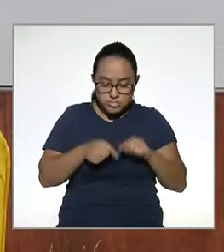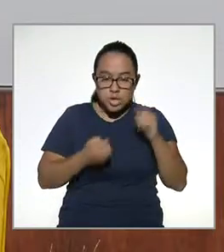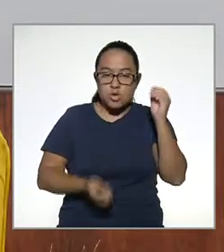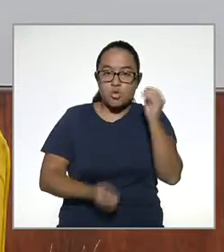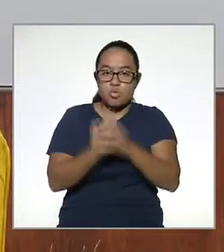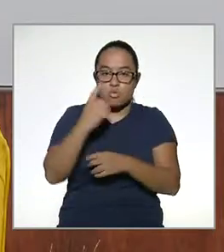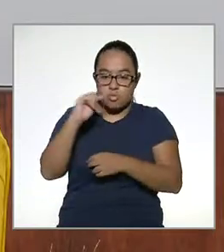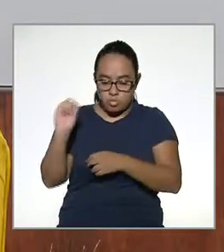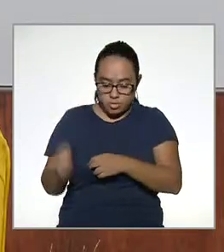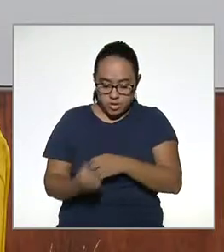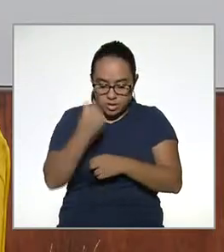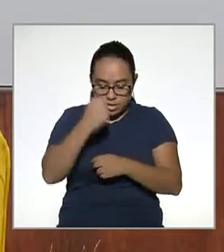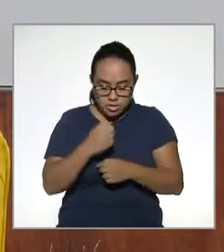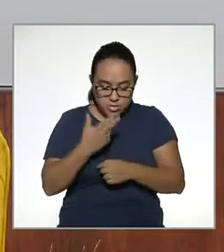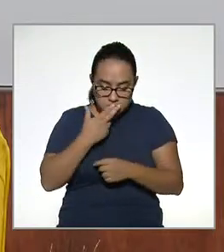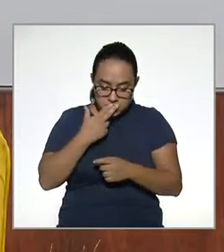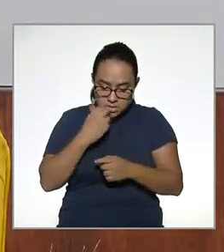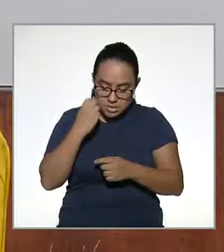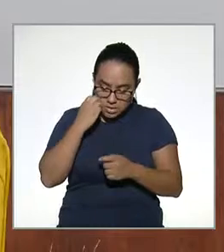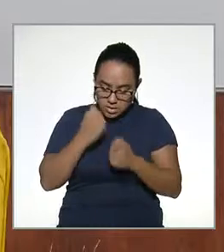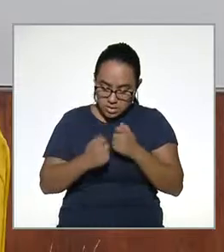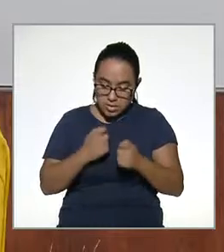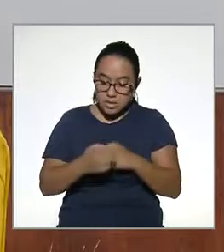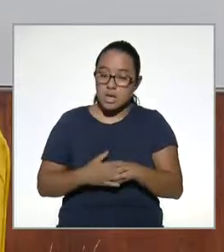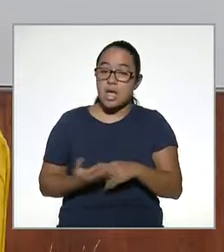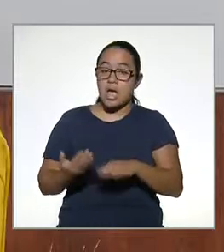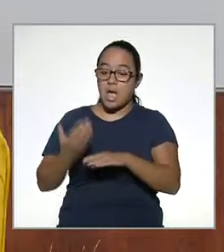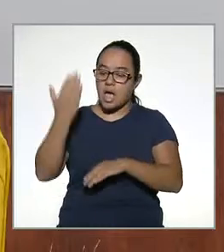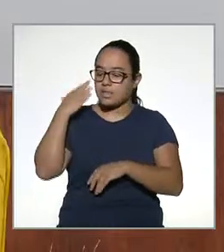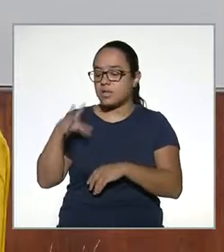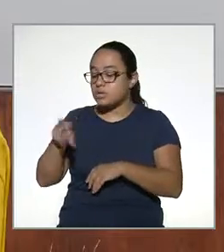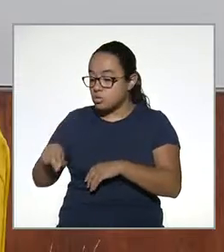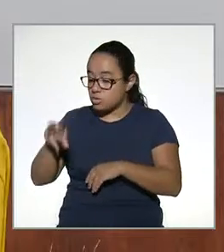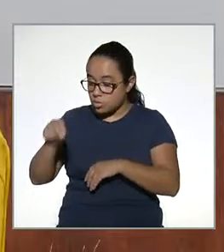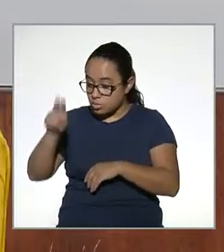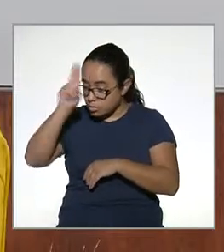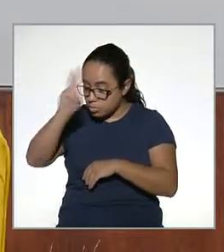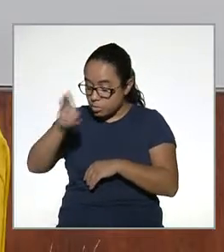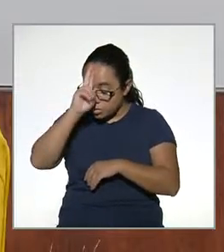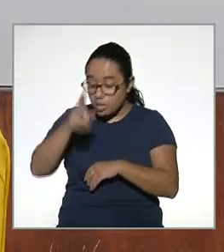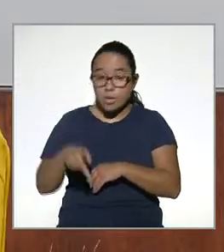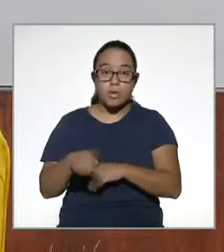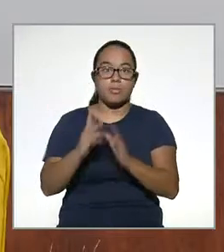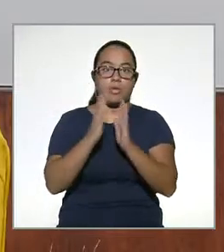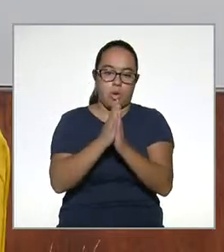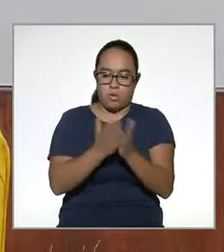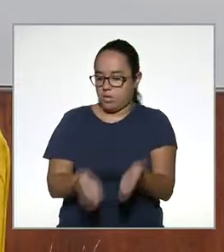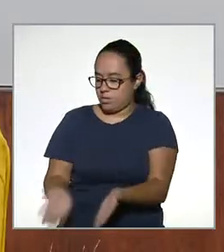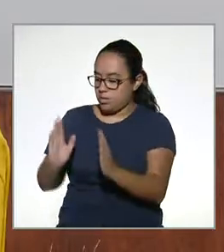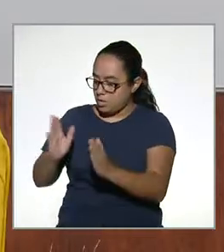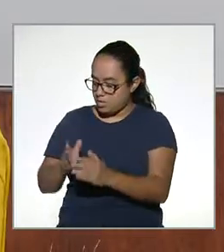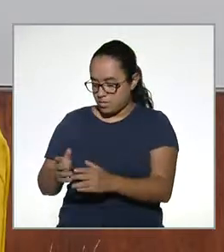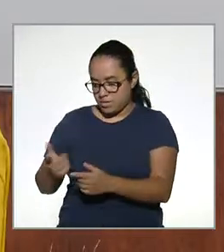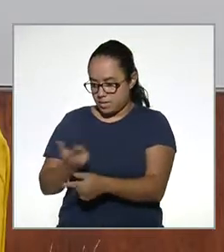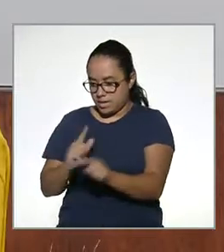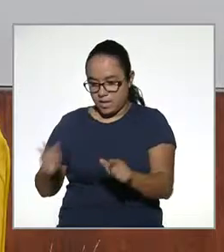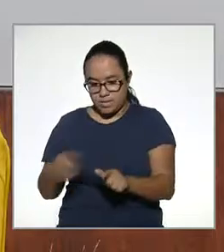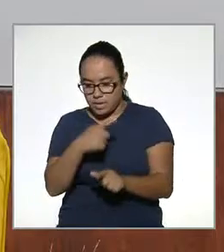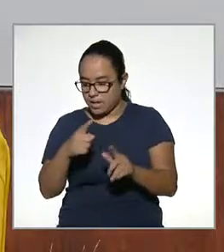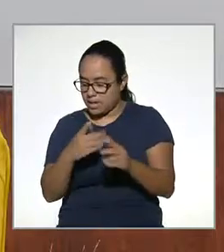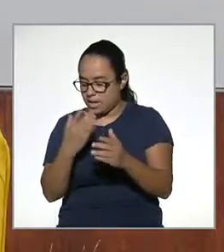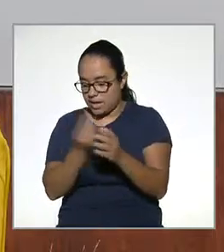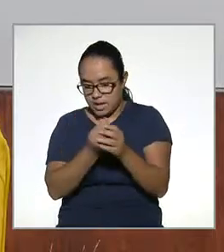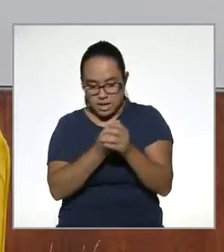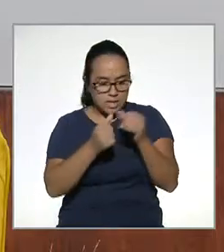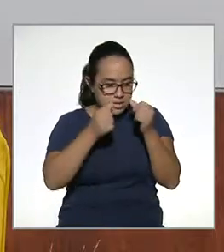dispositivos. Entonces, ¿no? Antes era no, no se puede y ahora es, por favor, pon atención a tus clases,